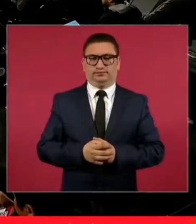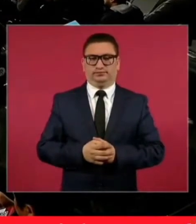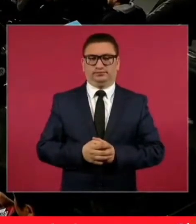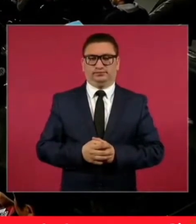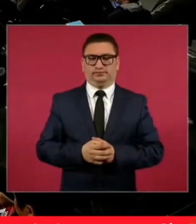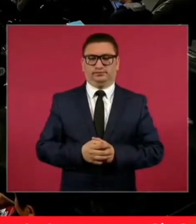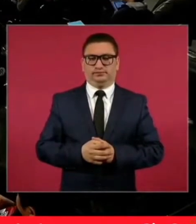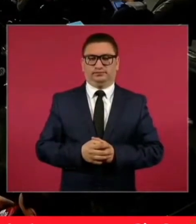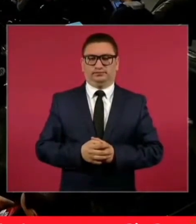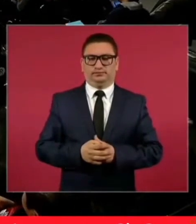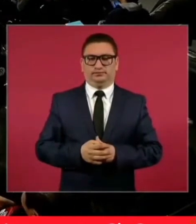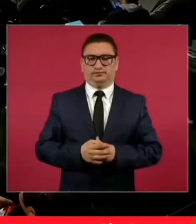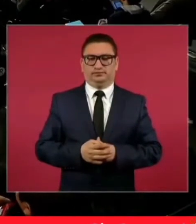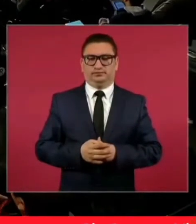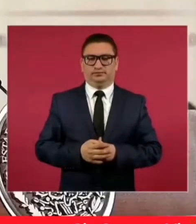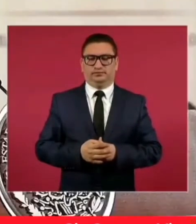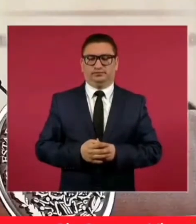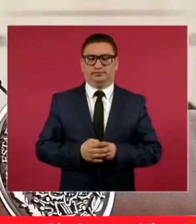Que